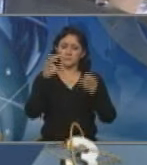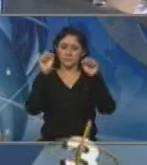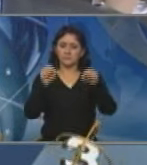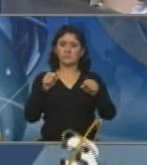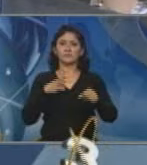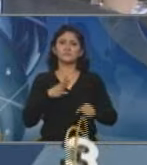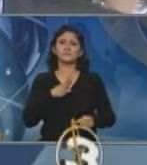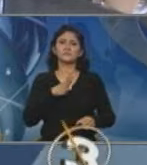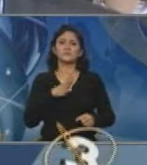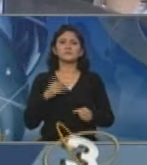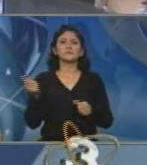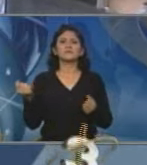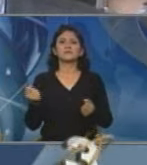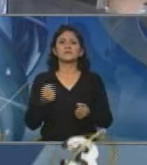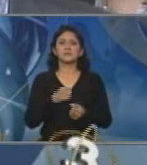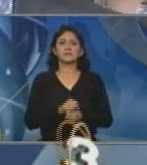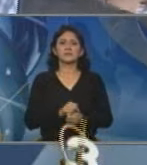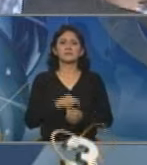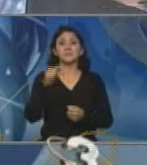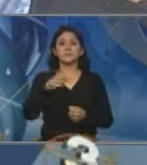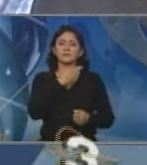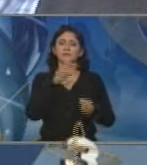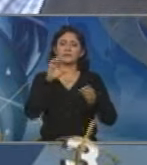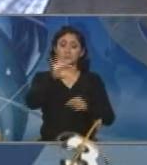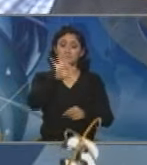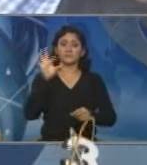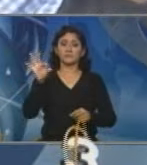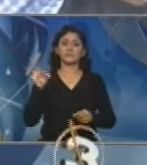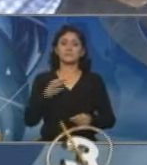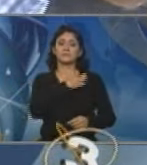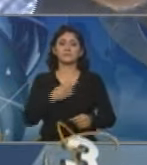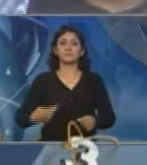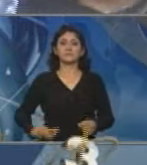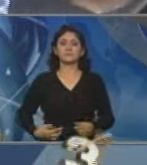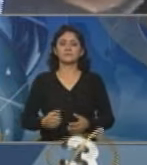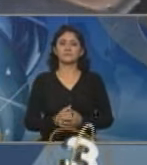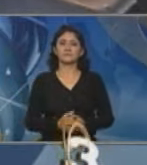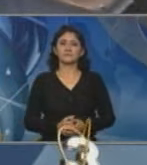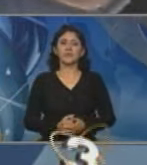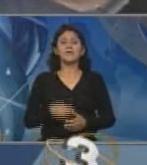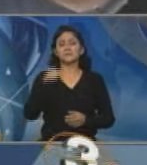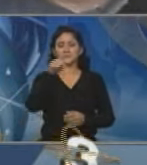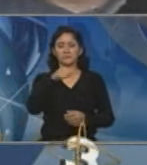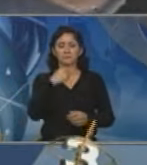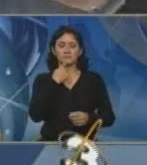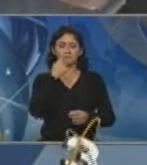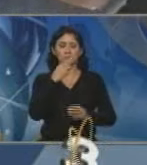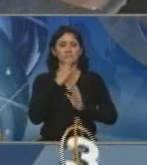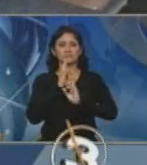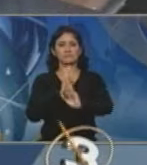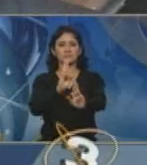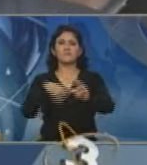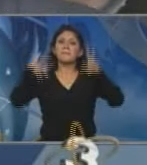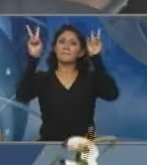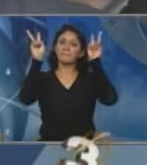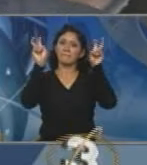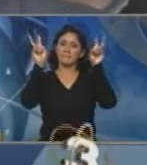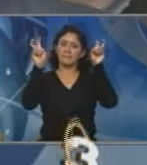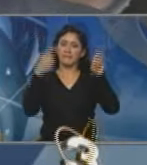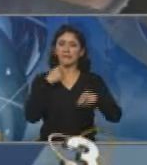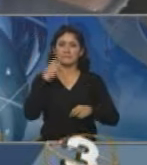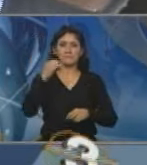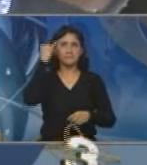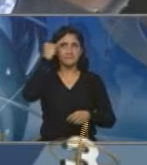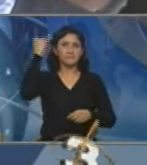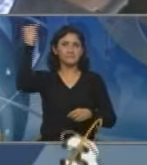población para que se haga presente a este segundo vuelta electoral? Es un tema, en realidad, de sociología